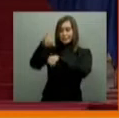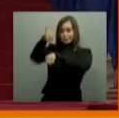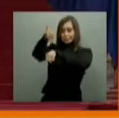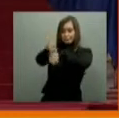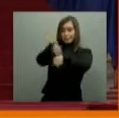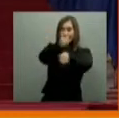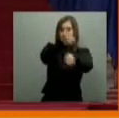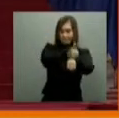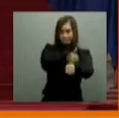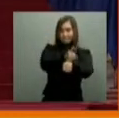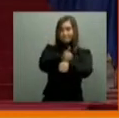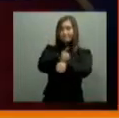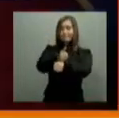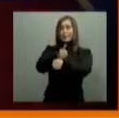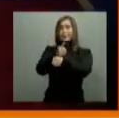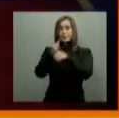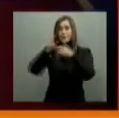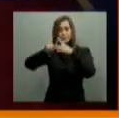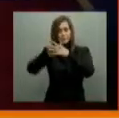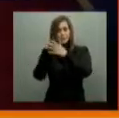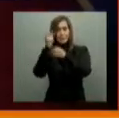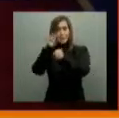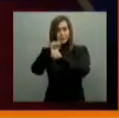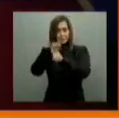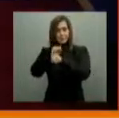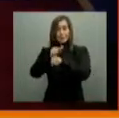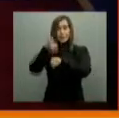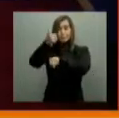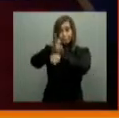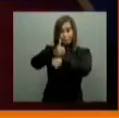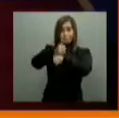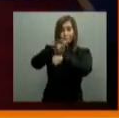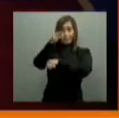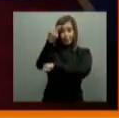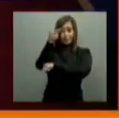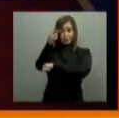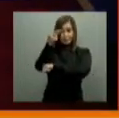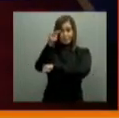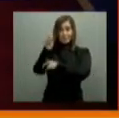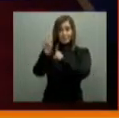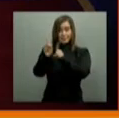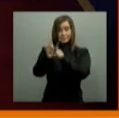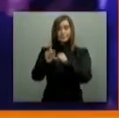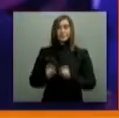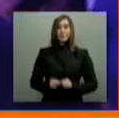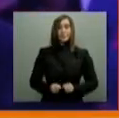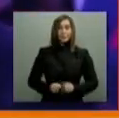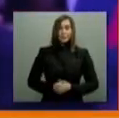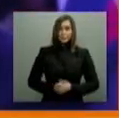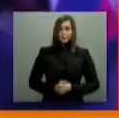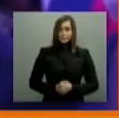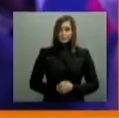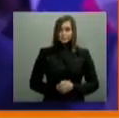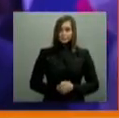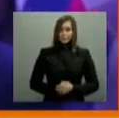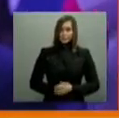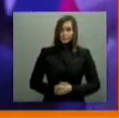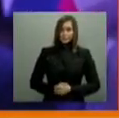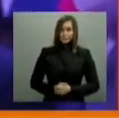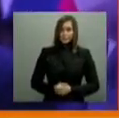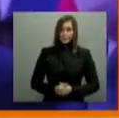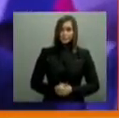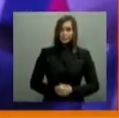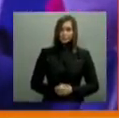usted hablar en ese tono y hay que tener cuidado con eso porque usted es el presidente de todos los dominicanos y cada uno de los dominicanos tiene el derecho